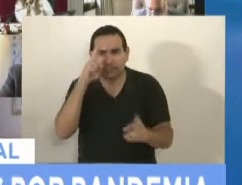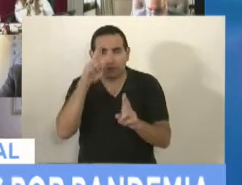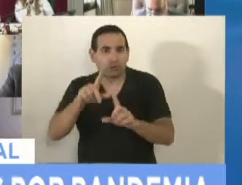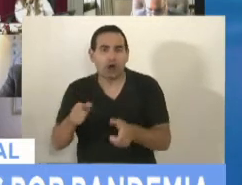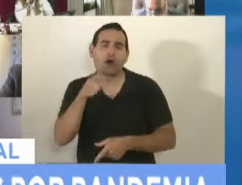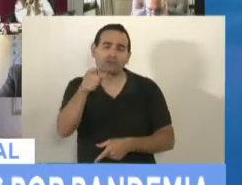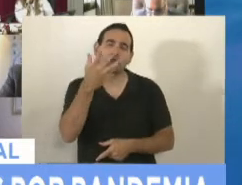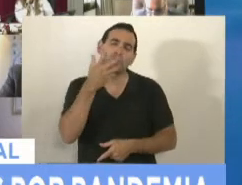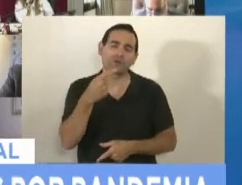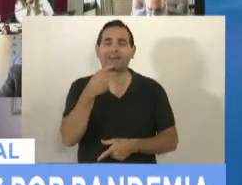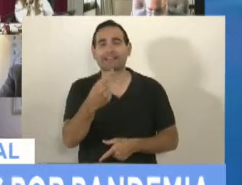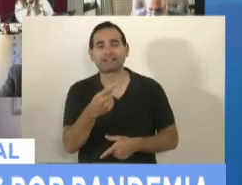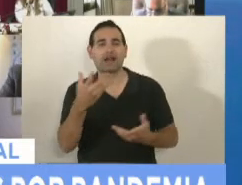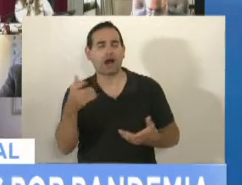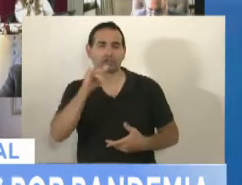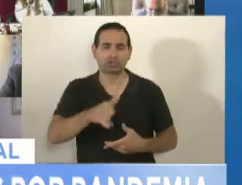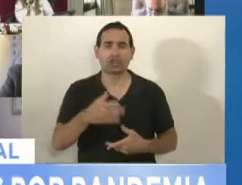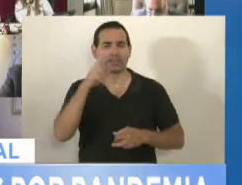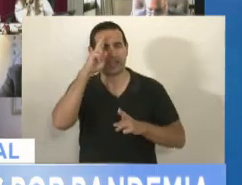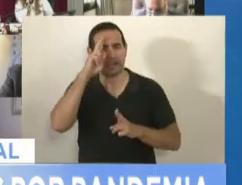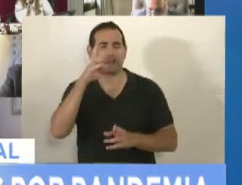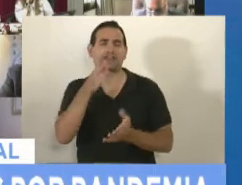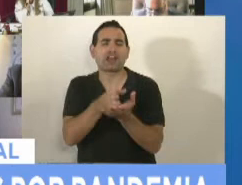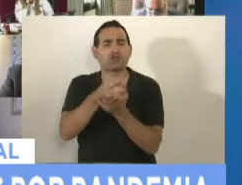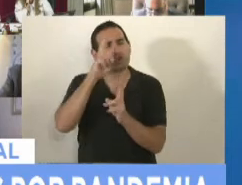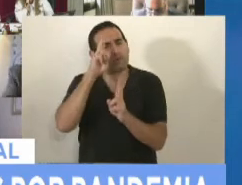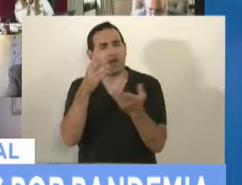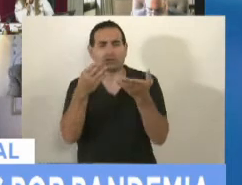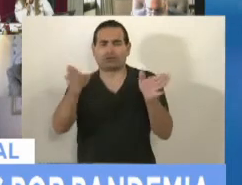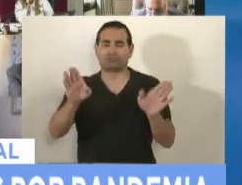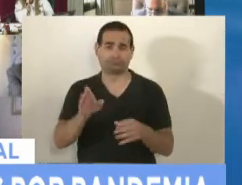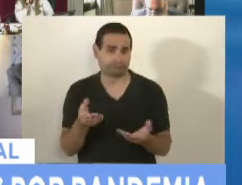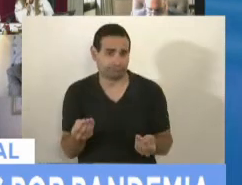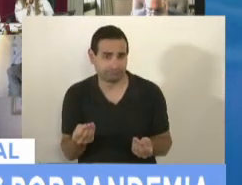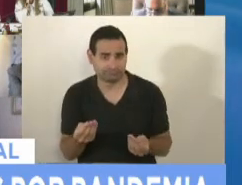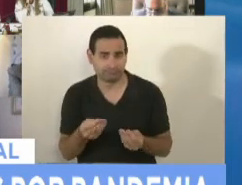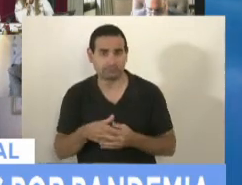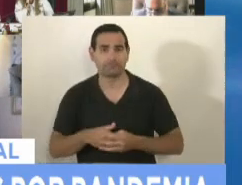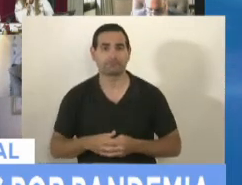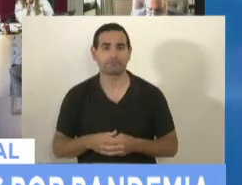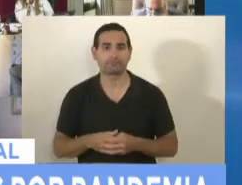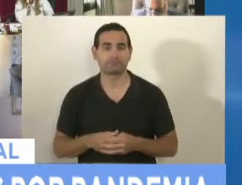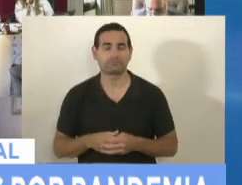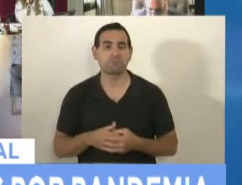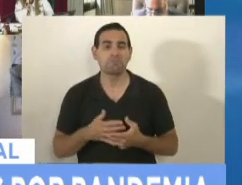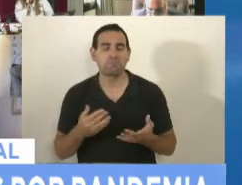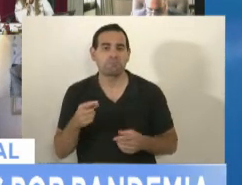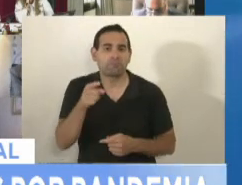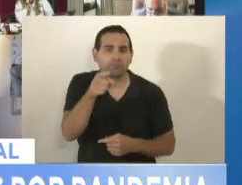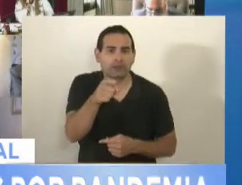gusta decir que están ampliando derechos. Y si realmente el temor